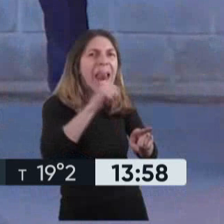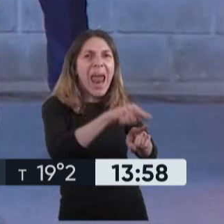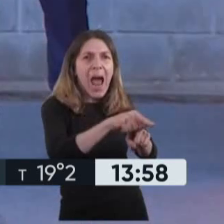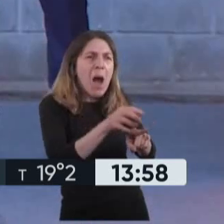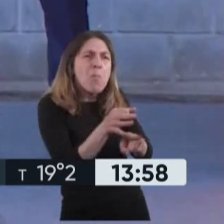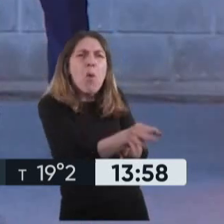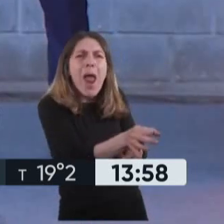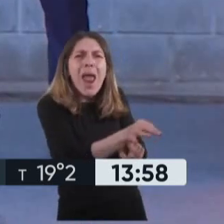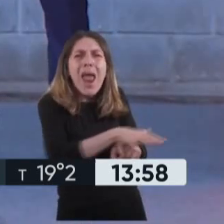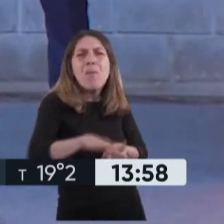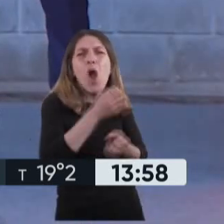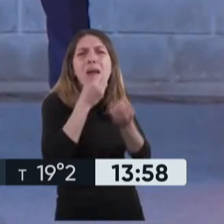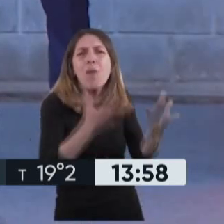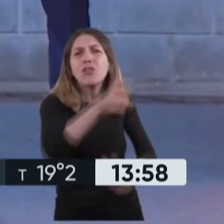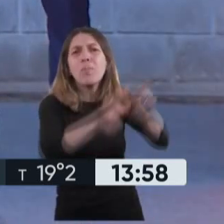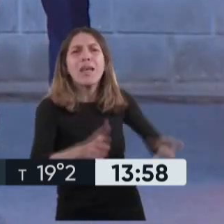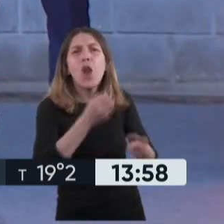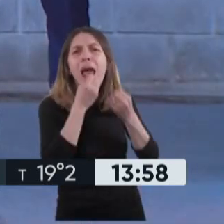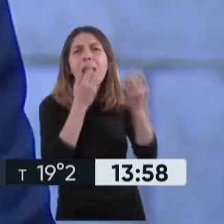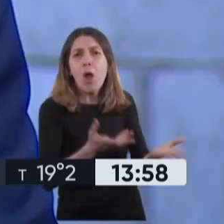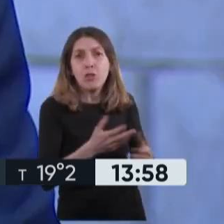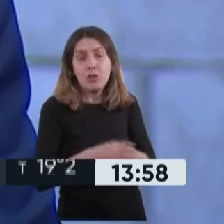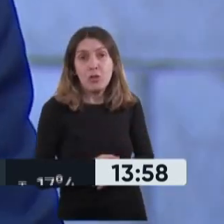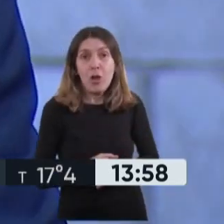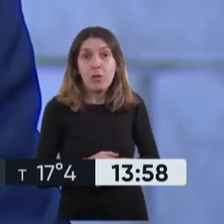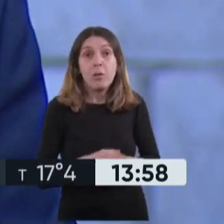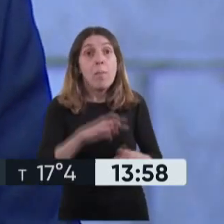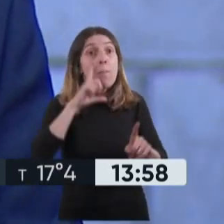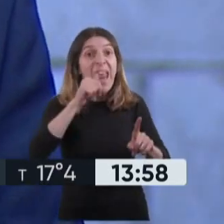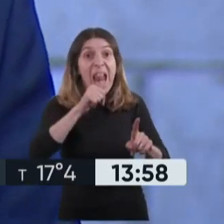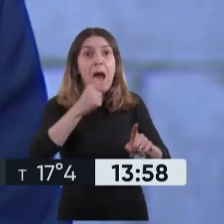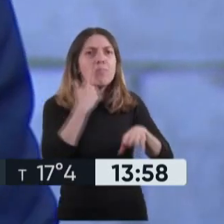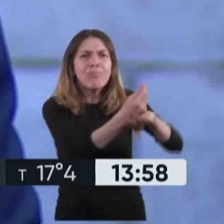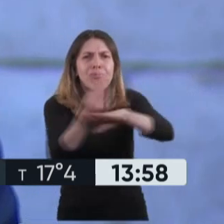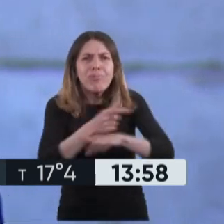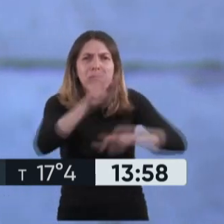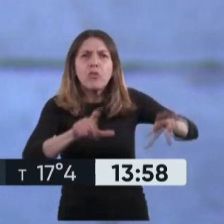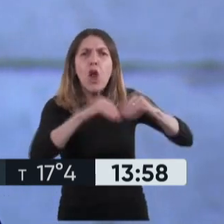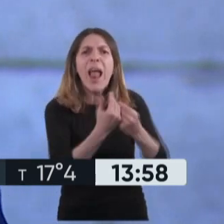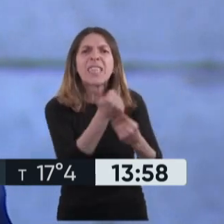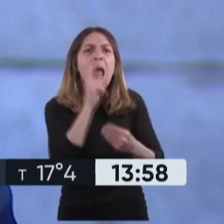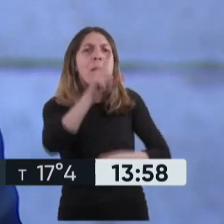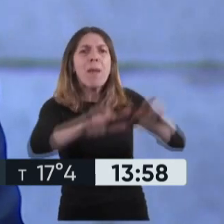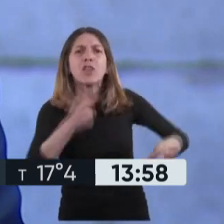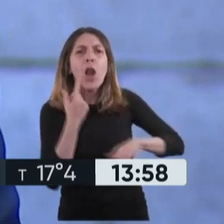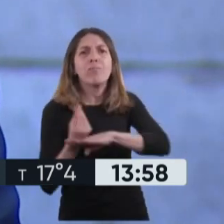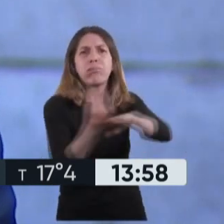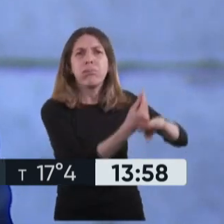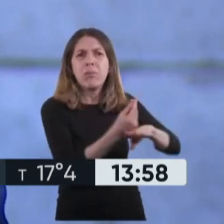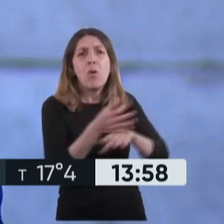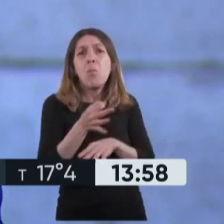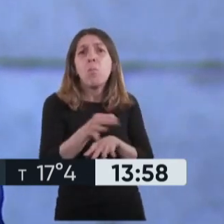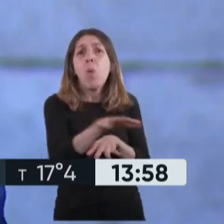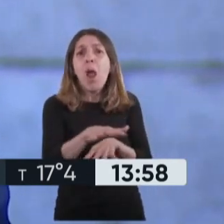hermosa gente pila tiene seis mil habitantes es un pueblo sin